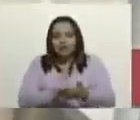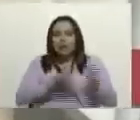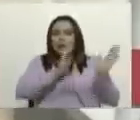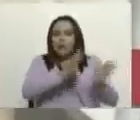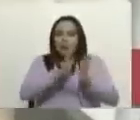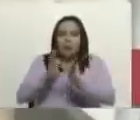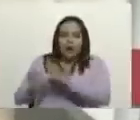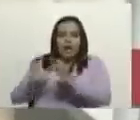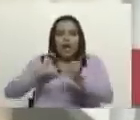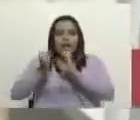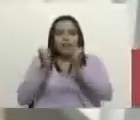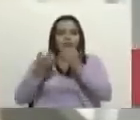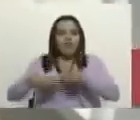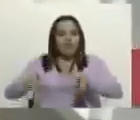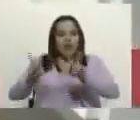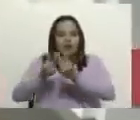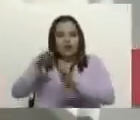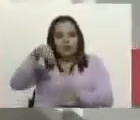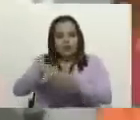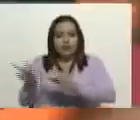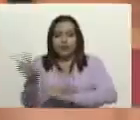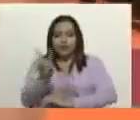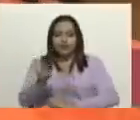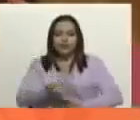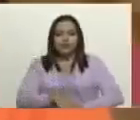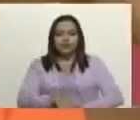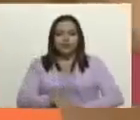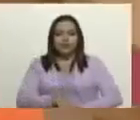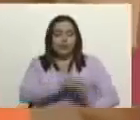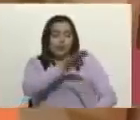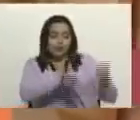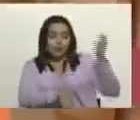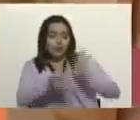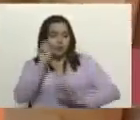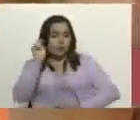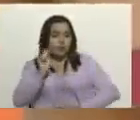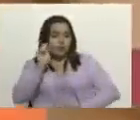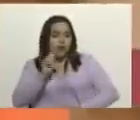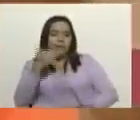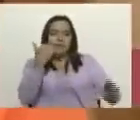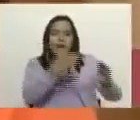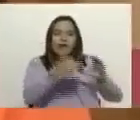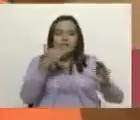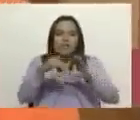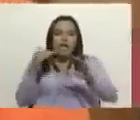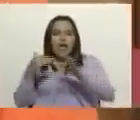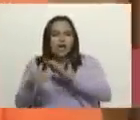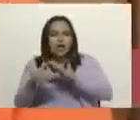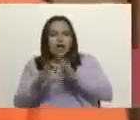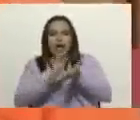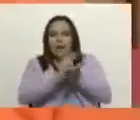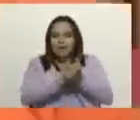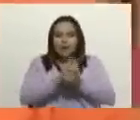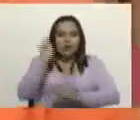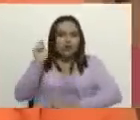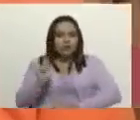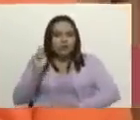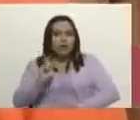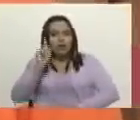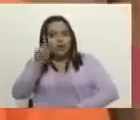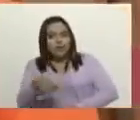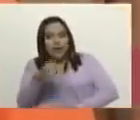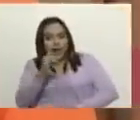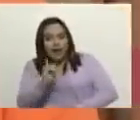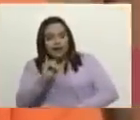restauración ética y moral de la República. Finalmente, diputado, un mensaje para esos compañeros, diputados que también se